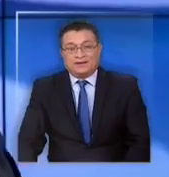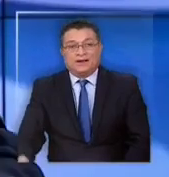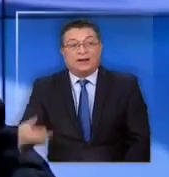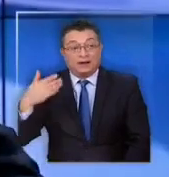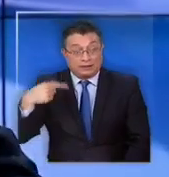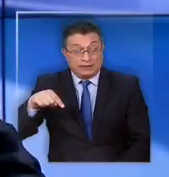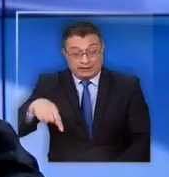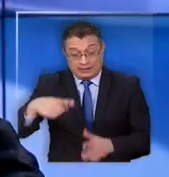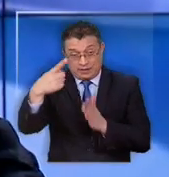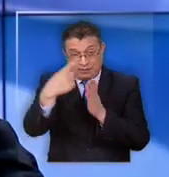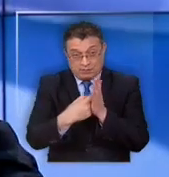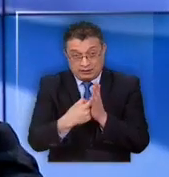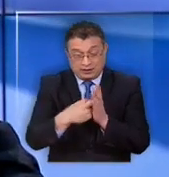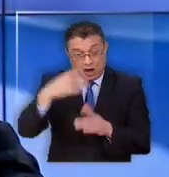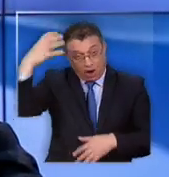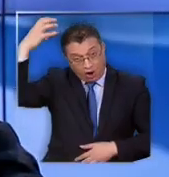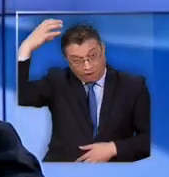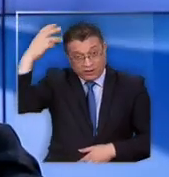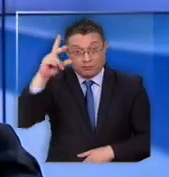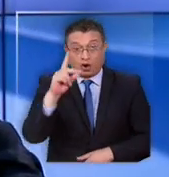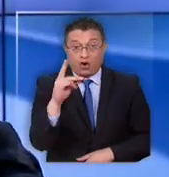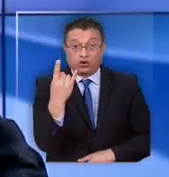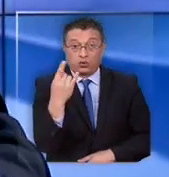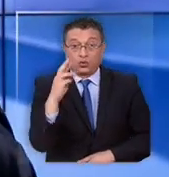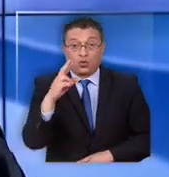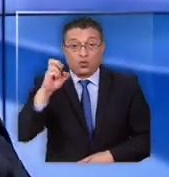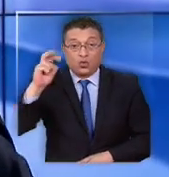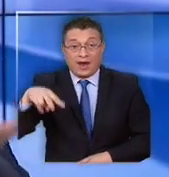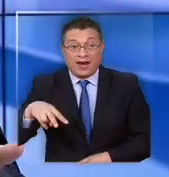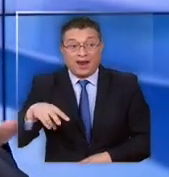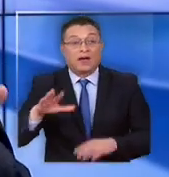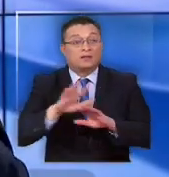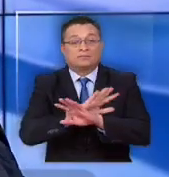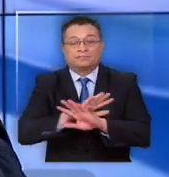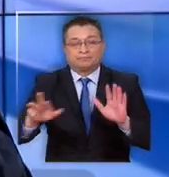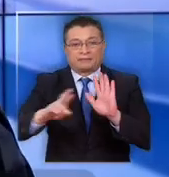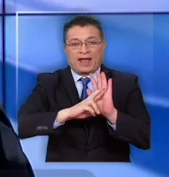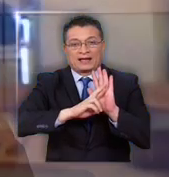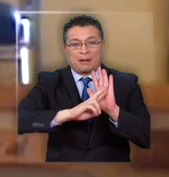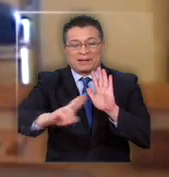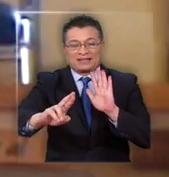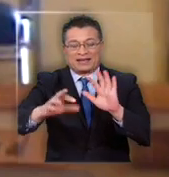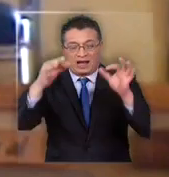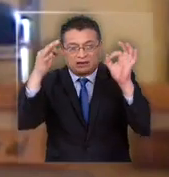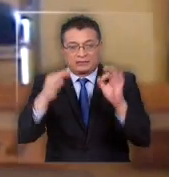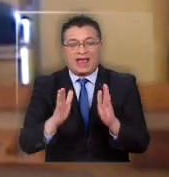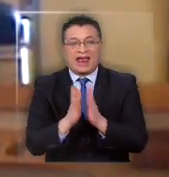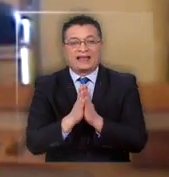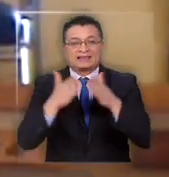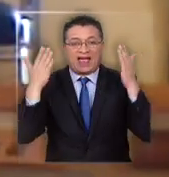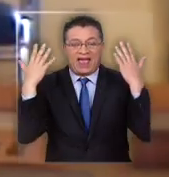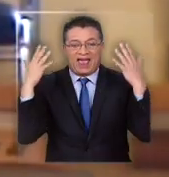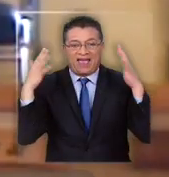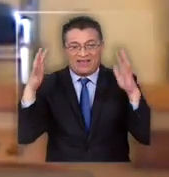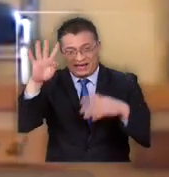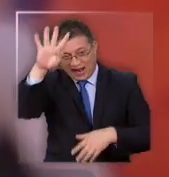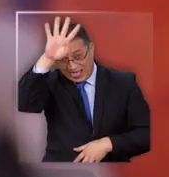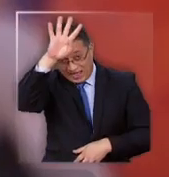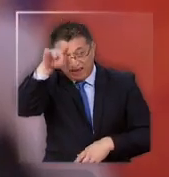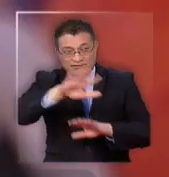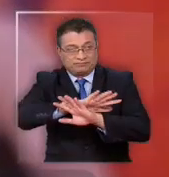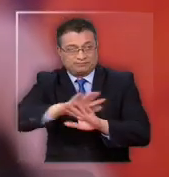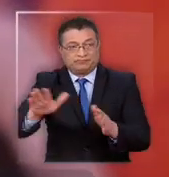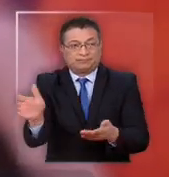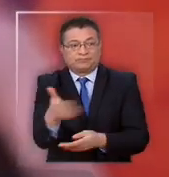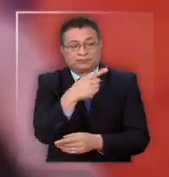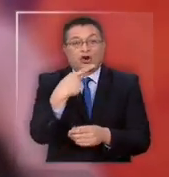a partir de este mes el obispo eduardo durán tan cuestionado por estos días dejará de ser el representante protocolar de la iglesia evangélica y será